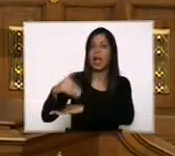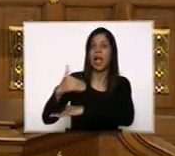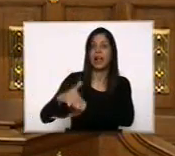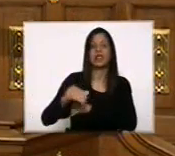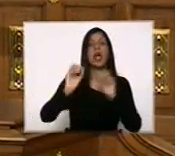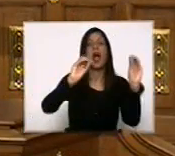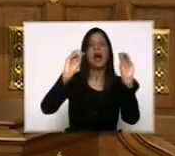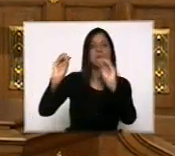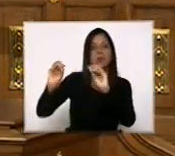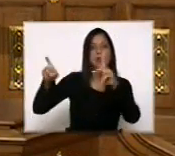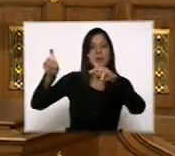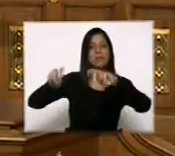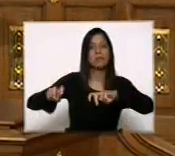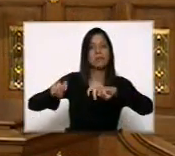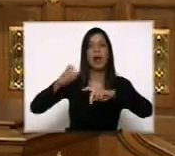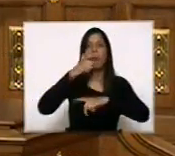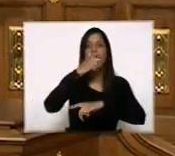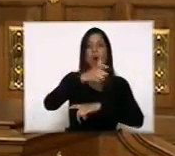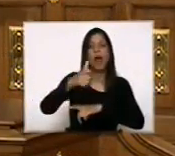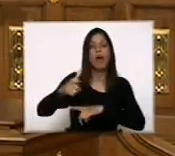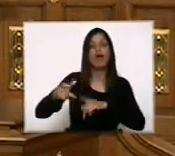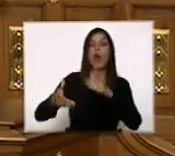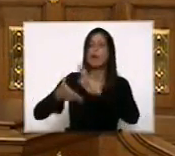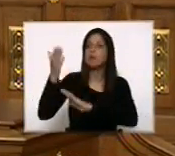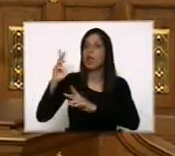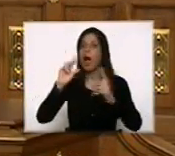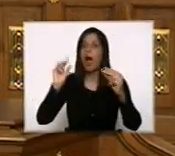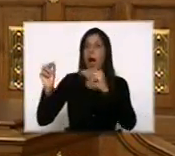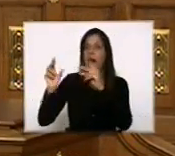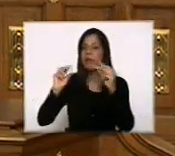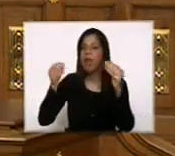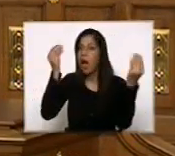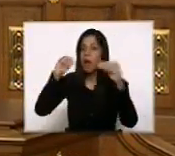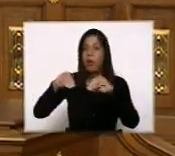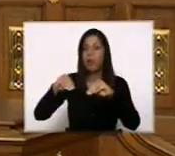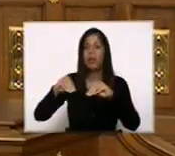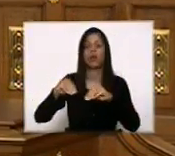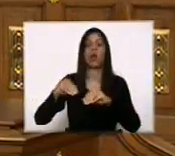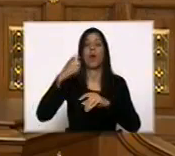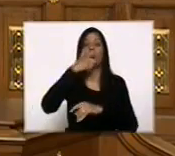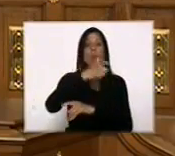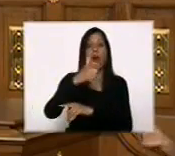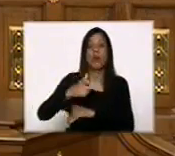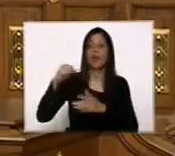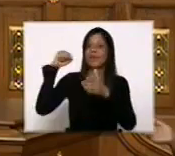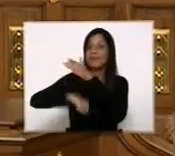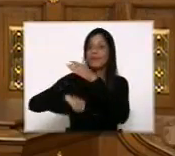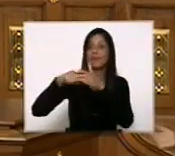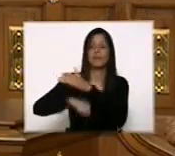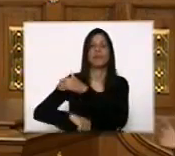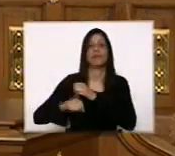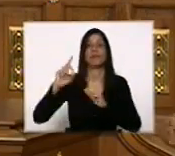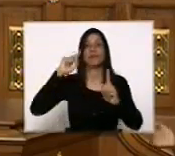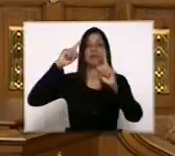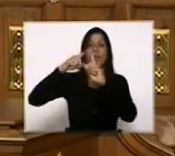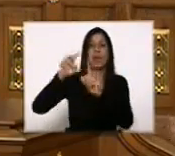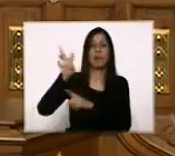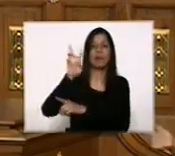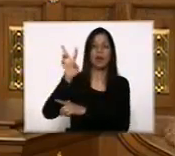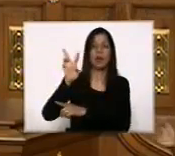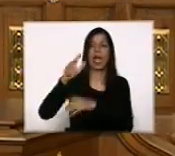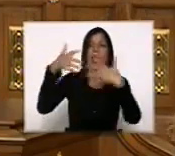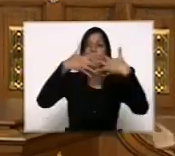pueblo. Porque este pueblo tiene que salir a luchar por una patria digna, a no arrodillarnos al imperio